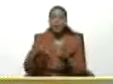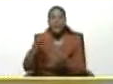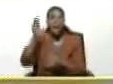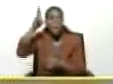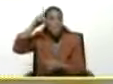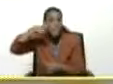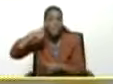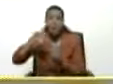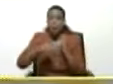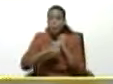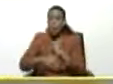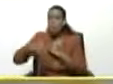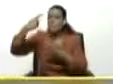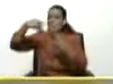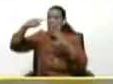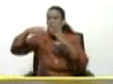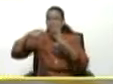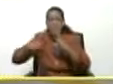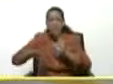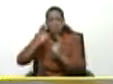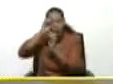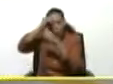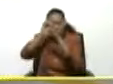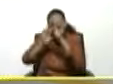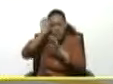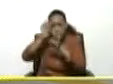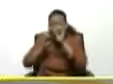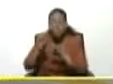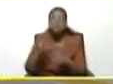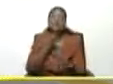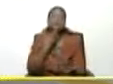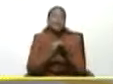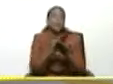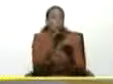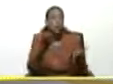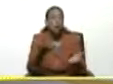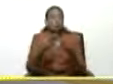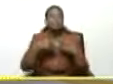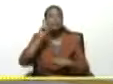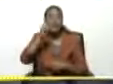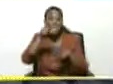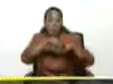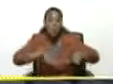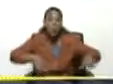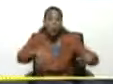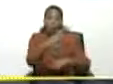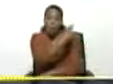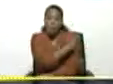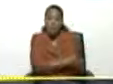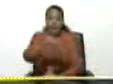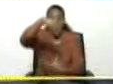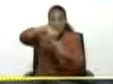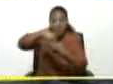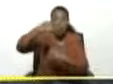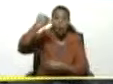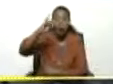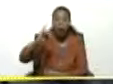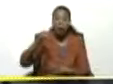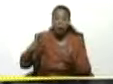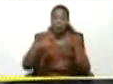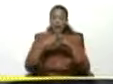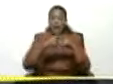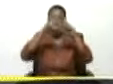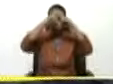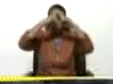y serología presidente todo esto Gracias a usted presidente nos encontramos también aquí en este hospital presidente un equipo de